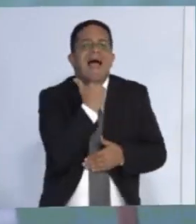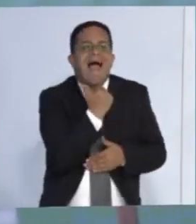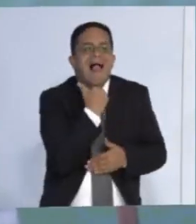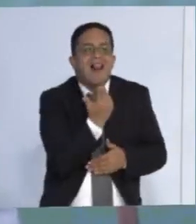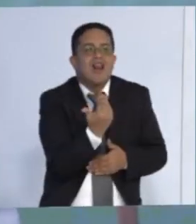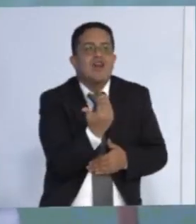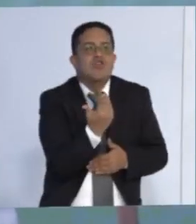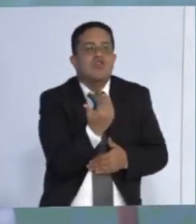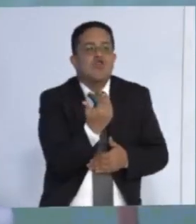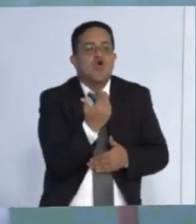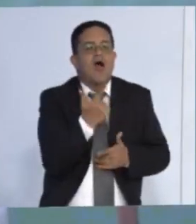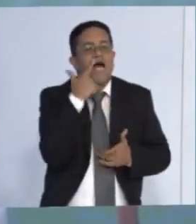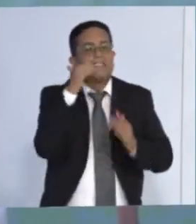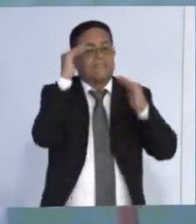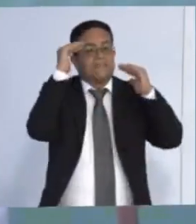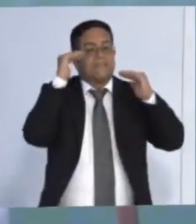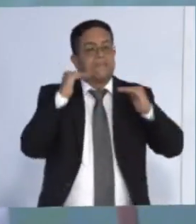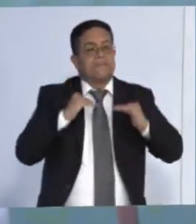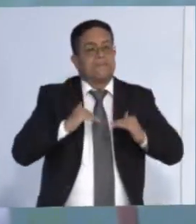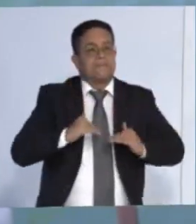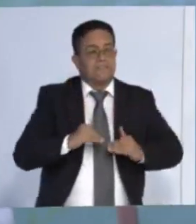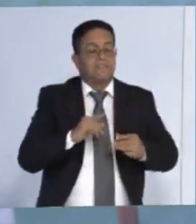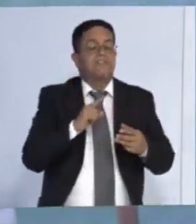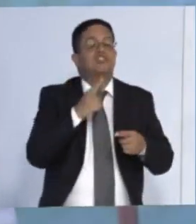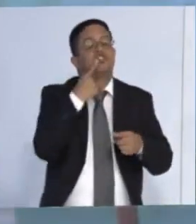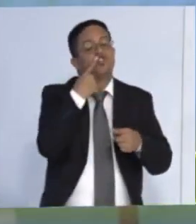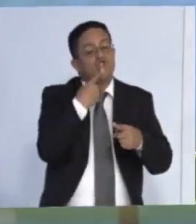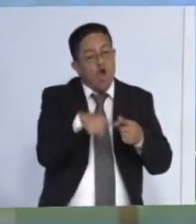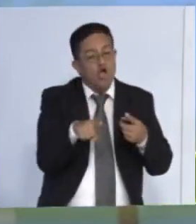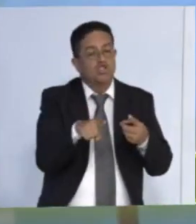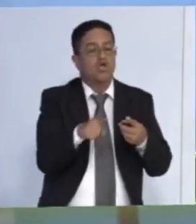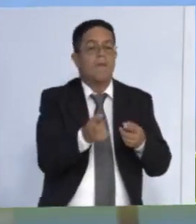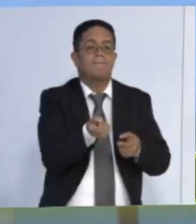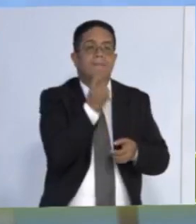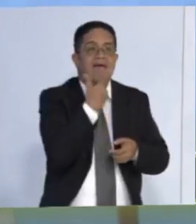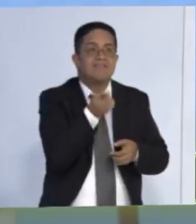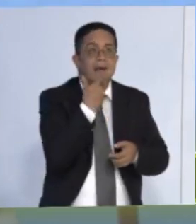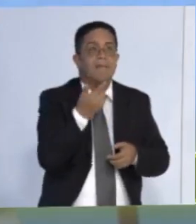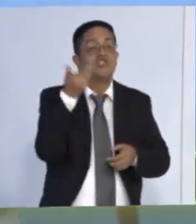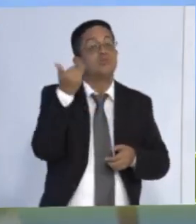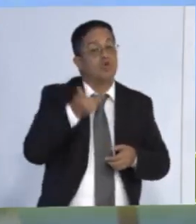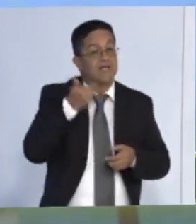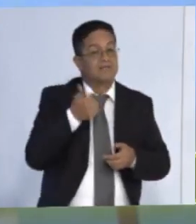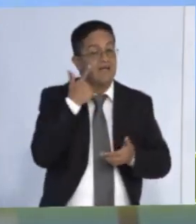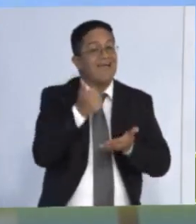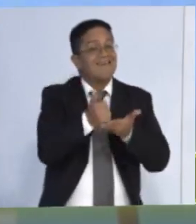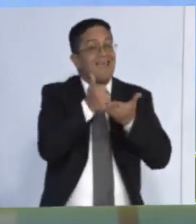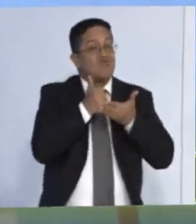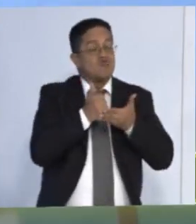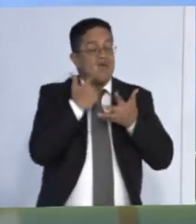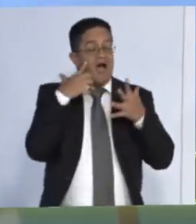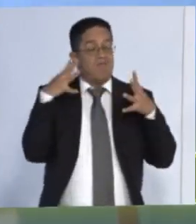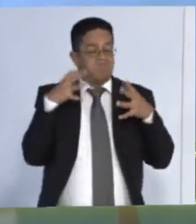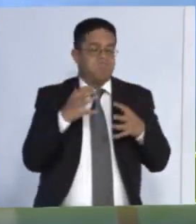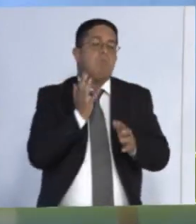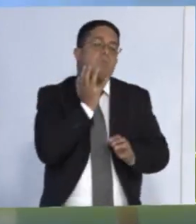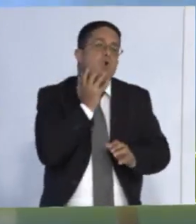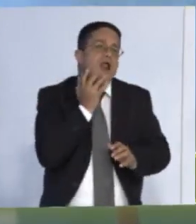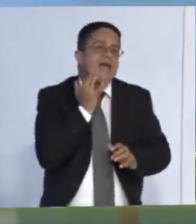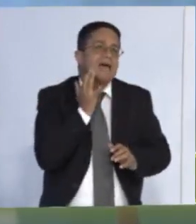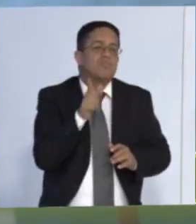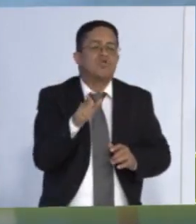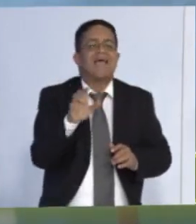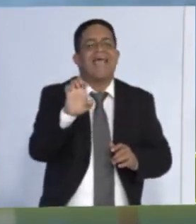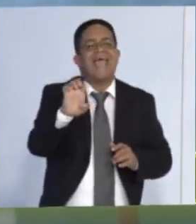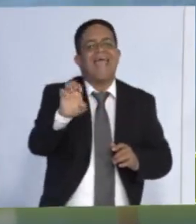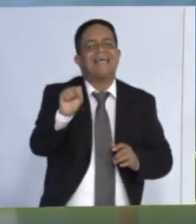a mejorar los síntomas, y hay otros medicamentos que son muy importantes porque nos ayudan a bajar el proceso inflamatorio, como por ejemplo los